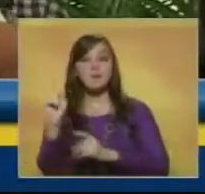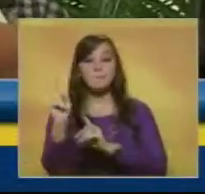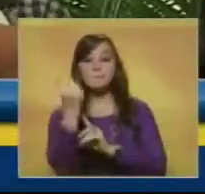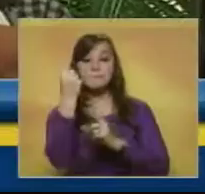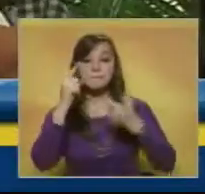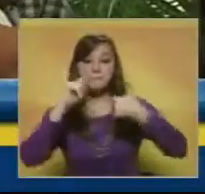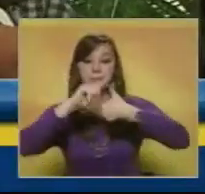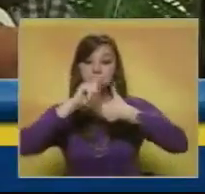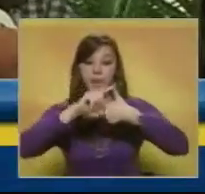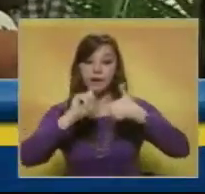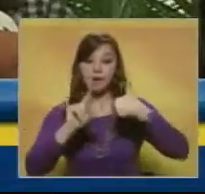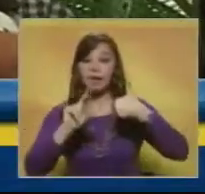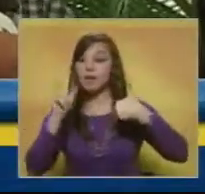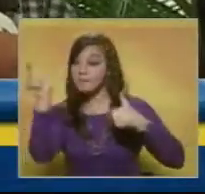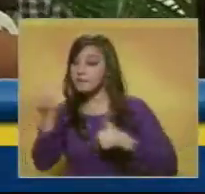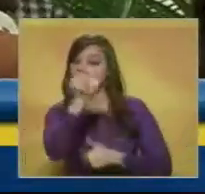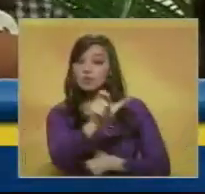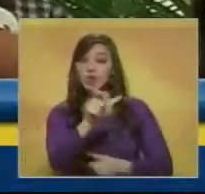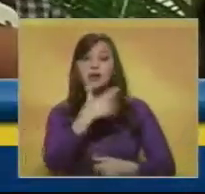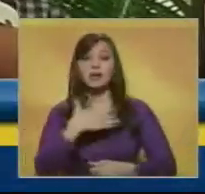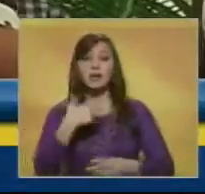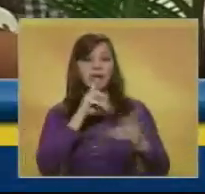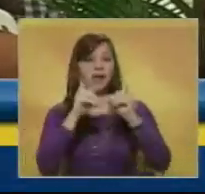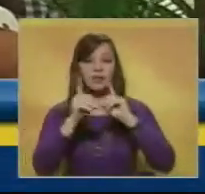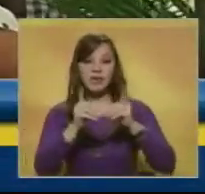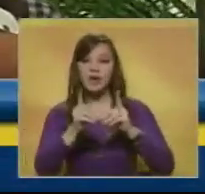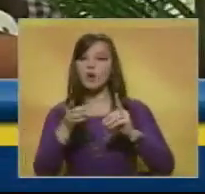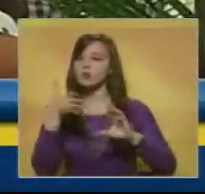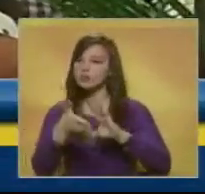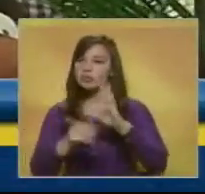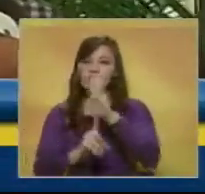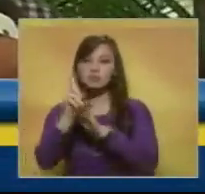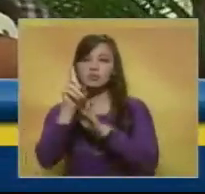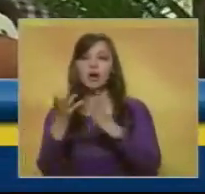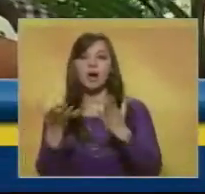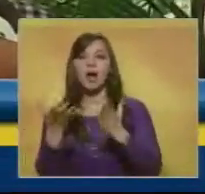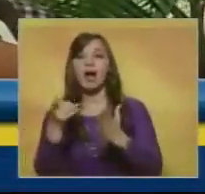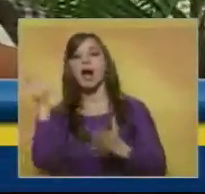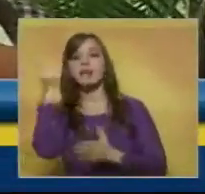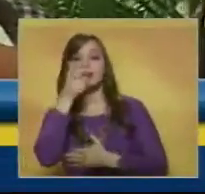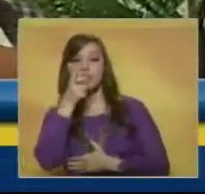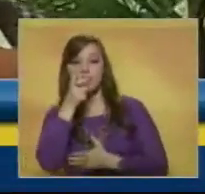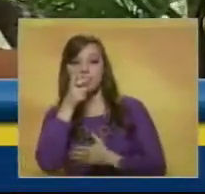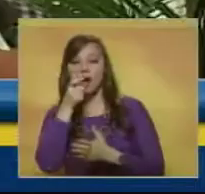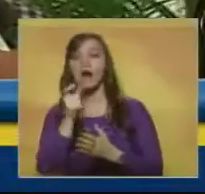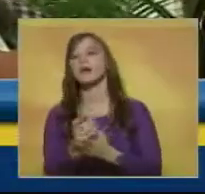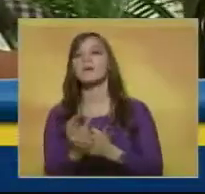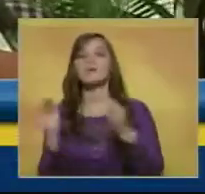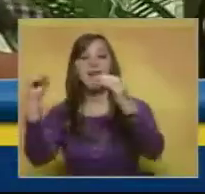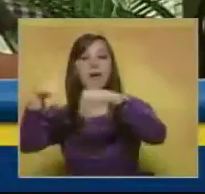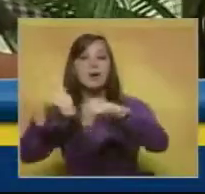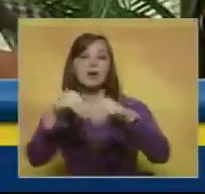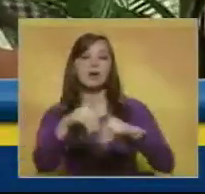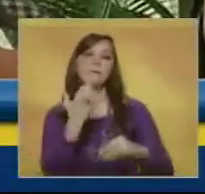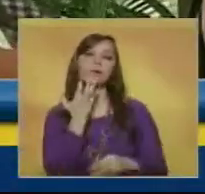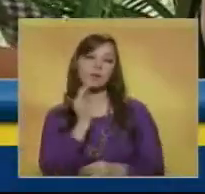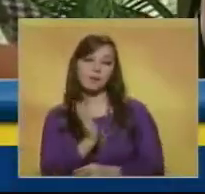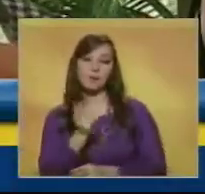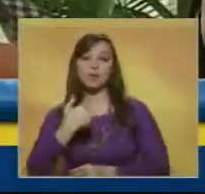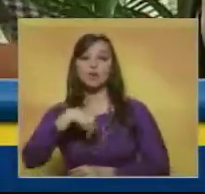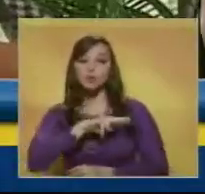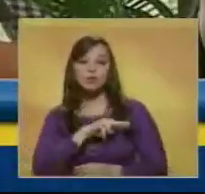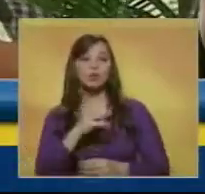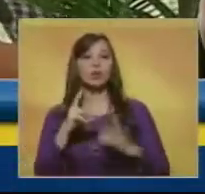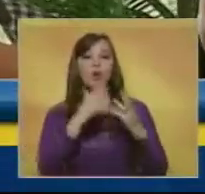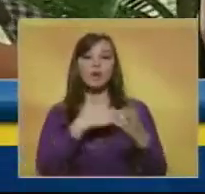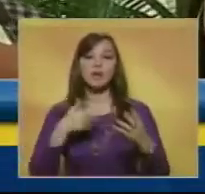al diálogo tienen que saber que para que el diálogo avance y dé resultado hay que hacer concesiones, porque si uno va al diálogo con